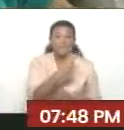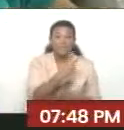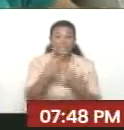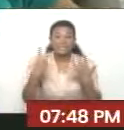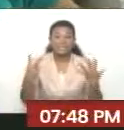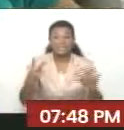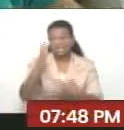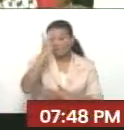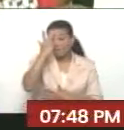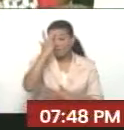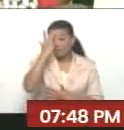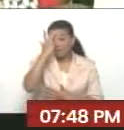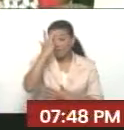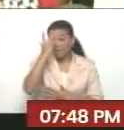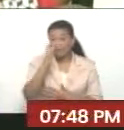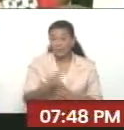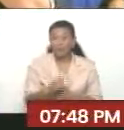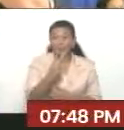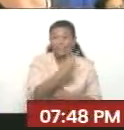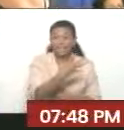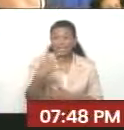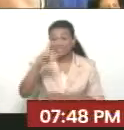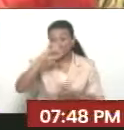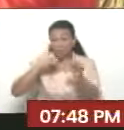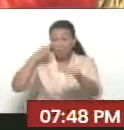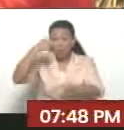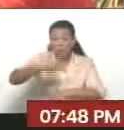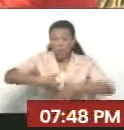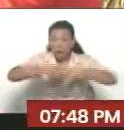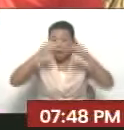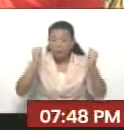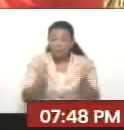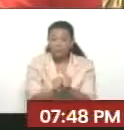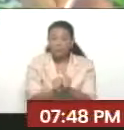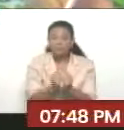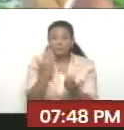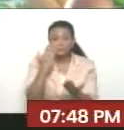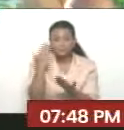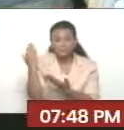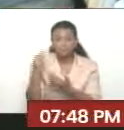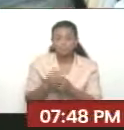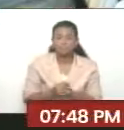27 de febrero, a 35 años de la rebelión y la masacre.